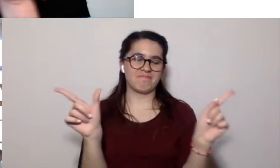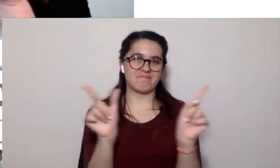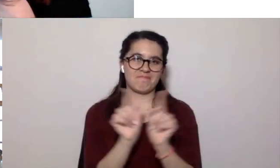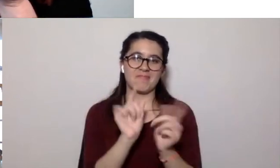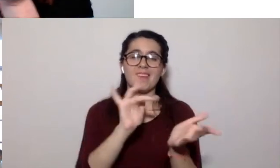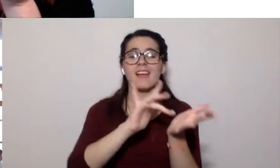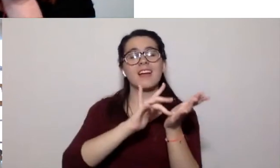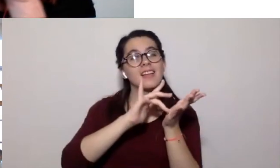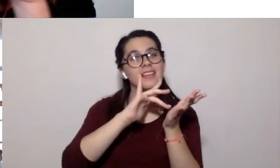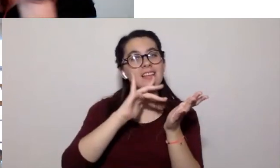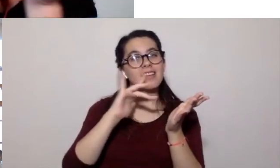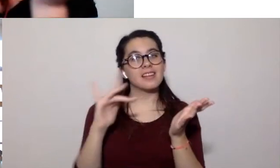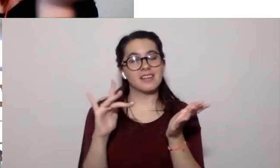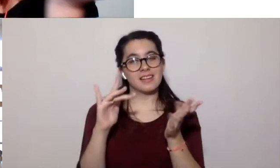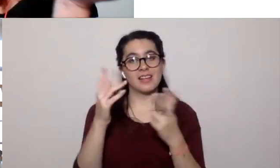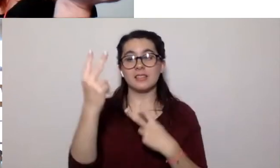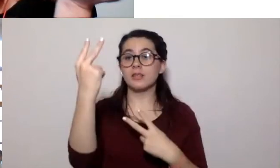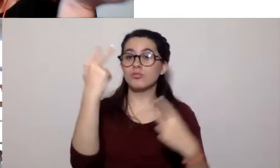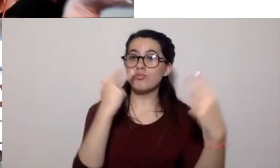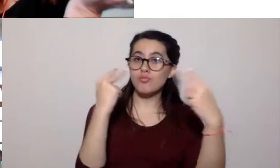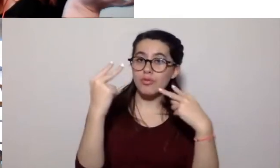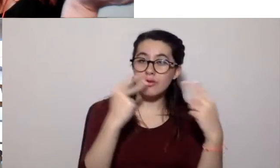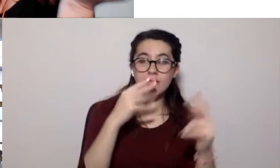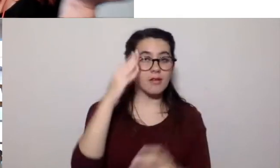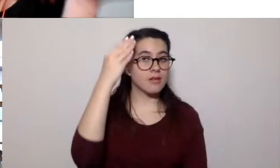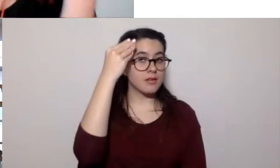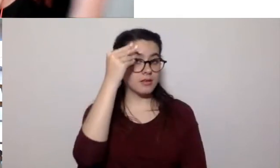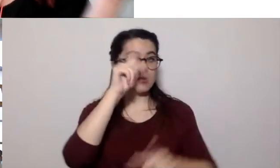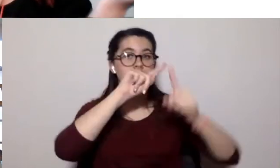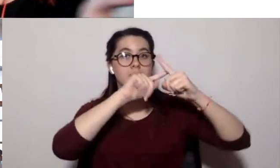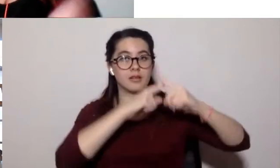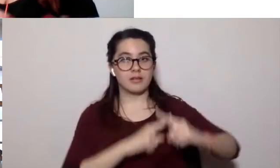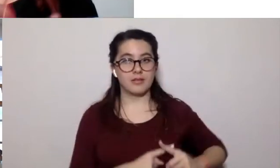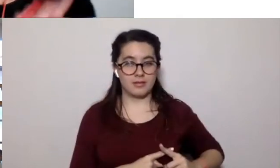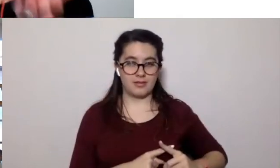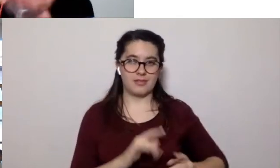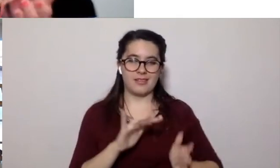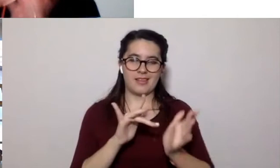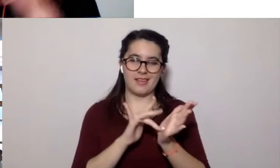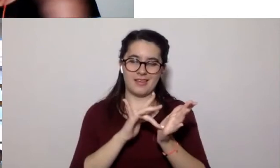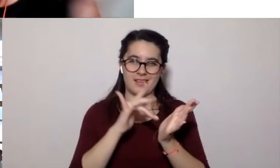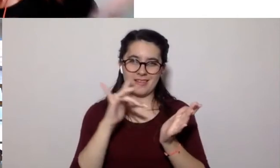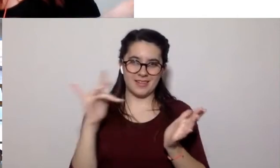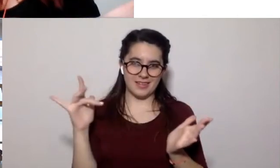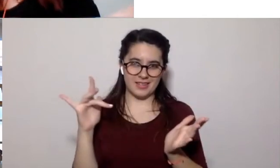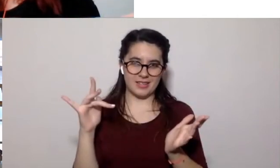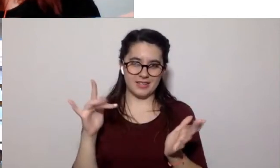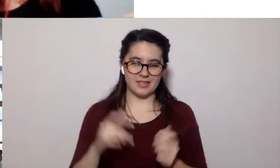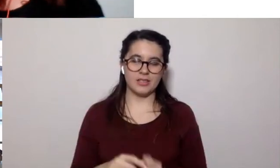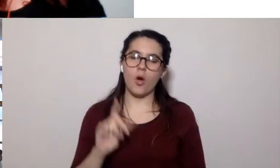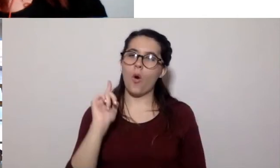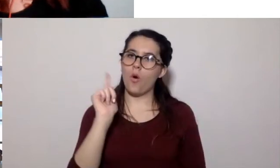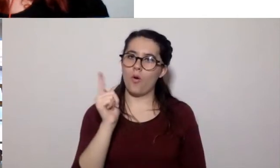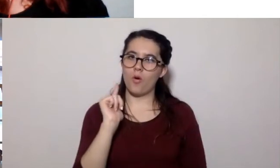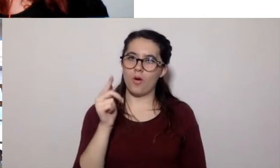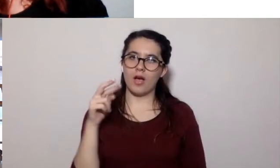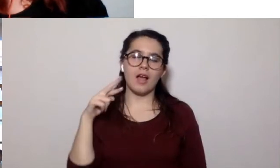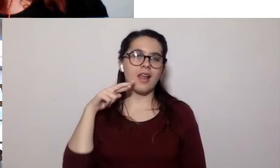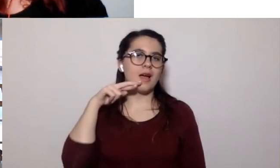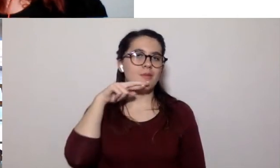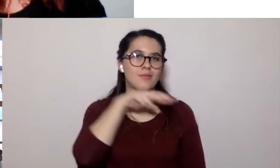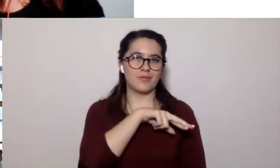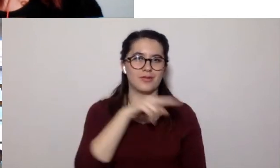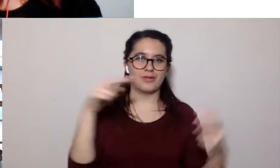muchas gracias por estar aquí. Chelo, Pau, grandes colaboradoras del programa. Vuelvan pronto, ¿cómo se dice?